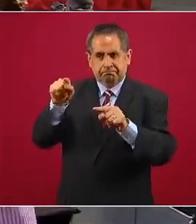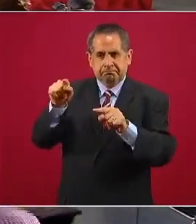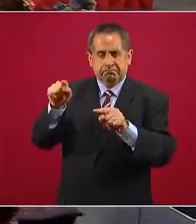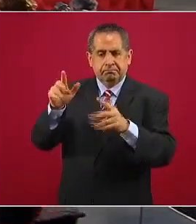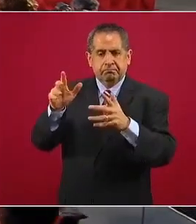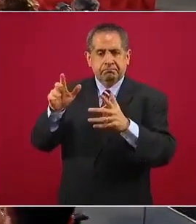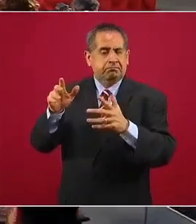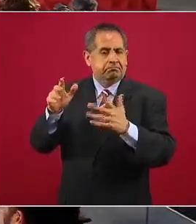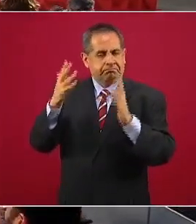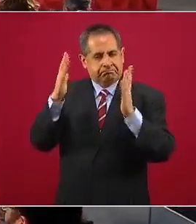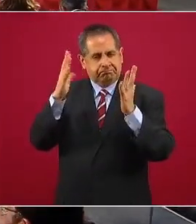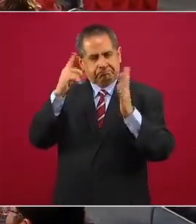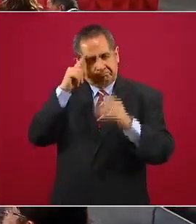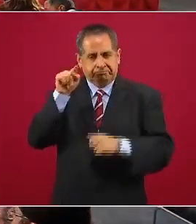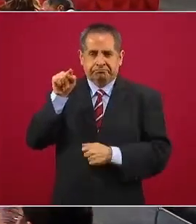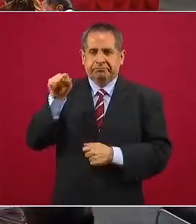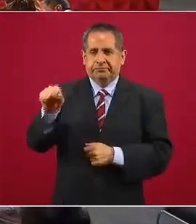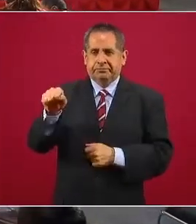y a los